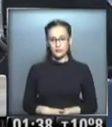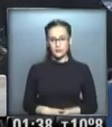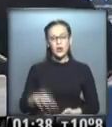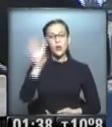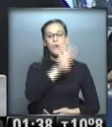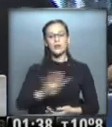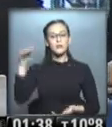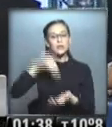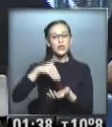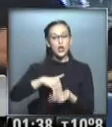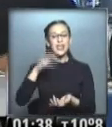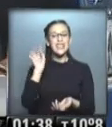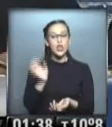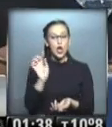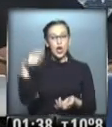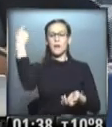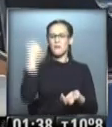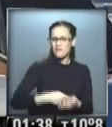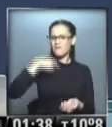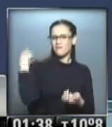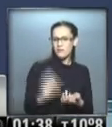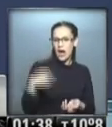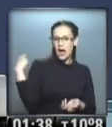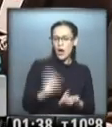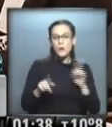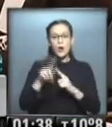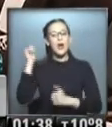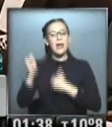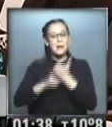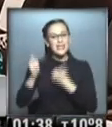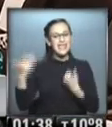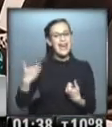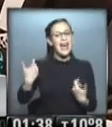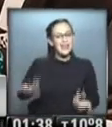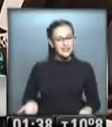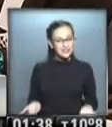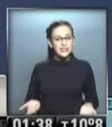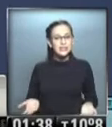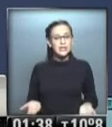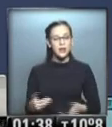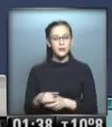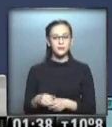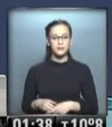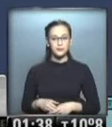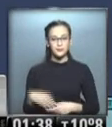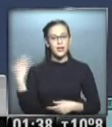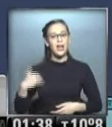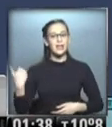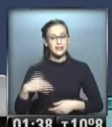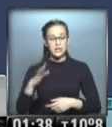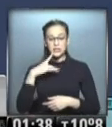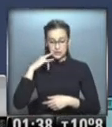400 millones de dólares invertidos por una empresa argentina. Argentina, cuando